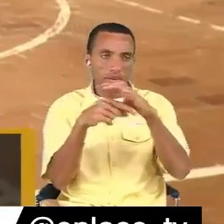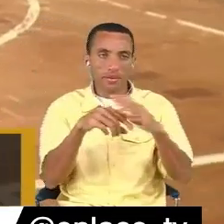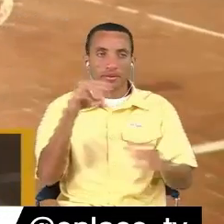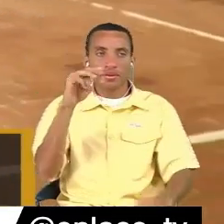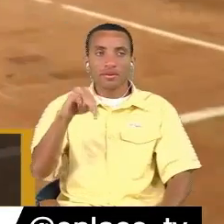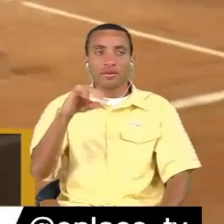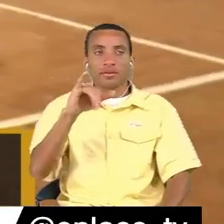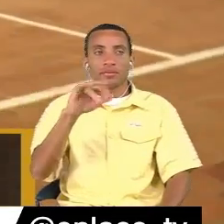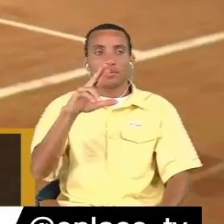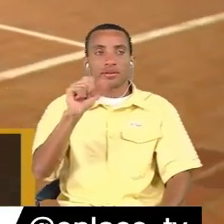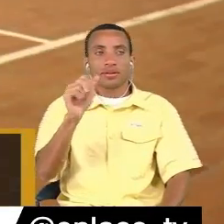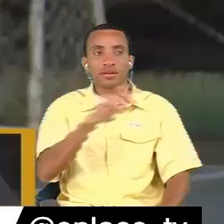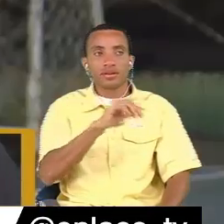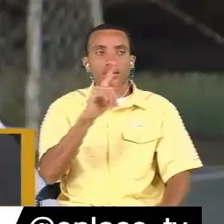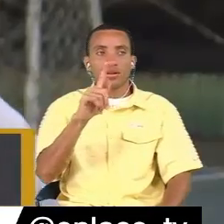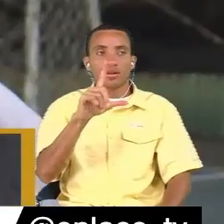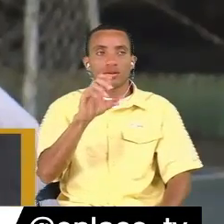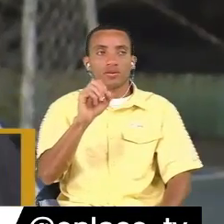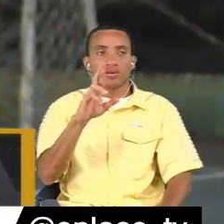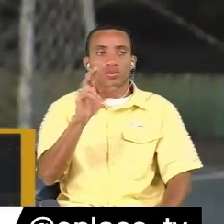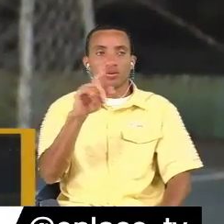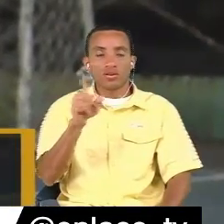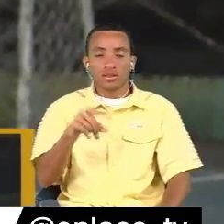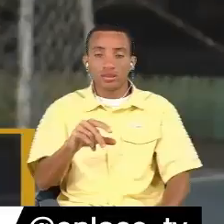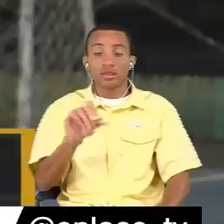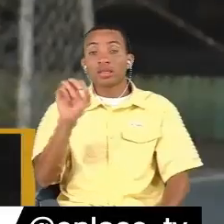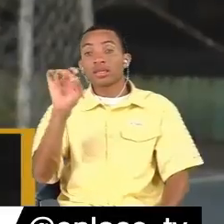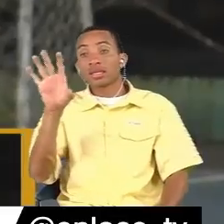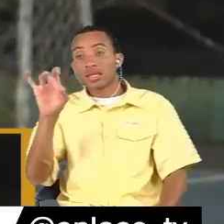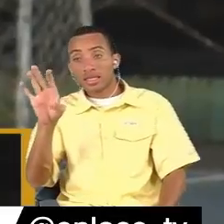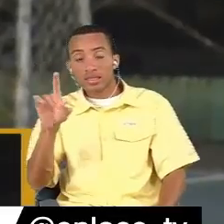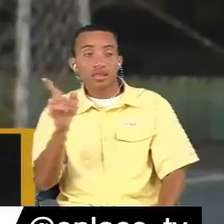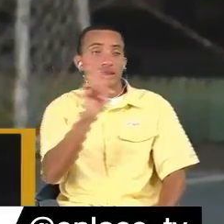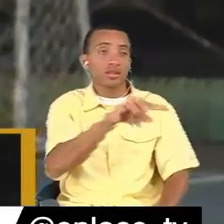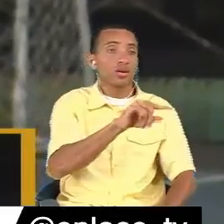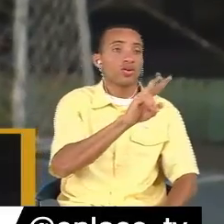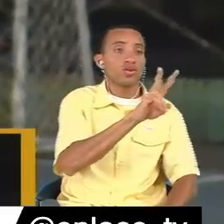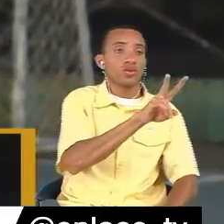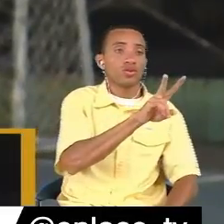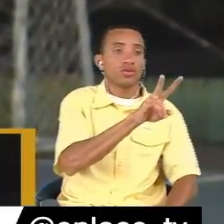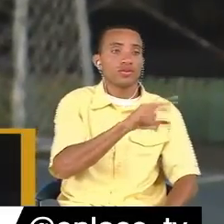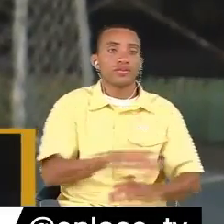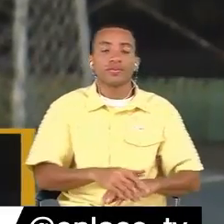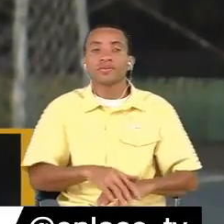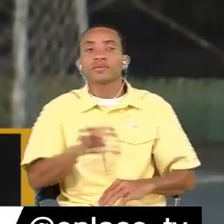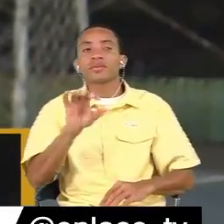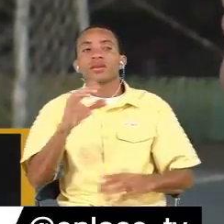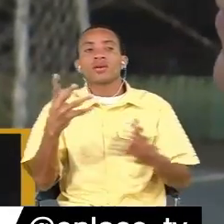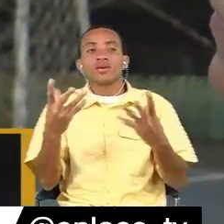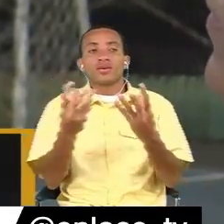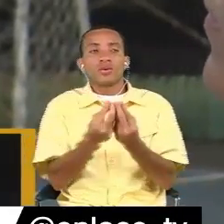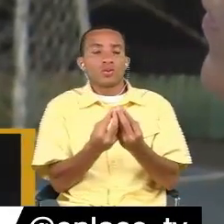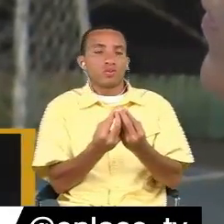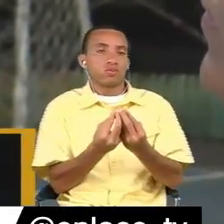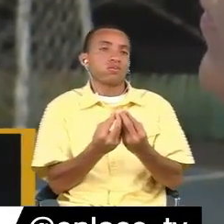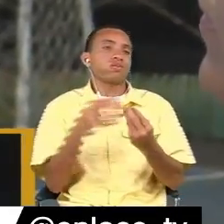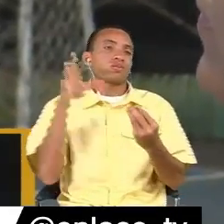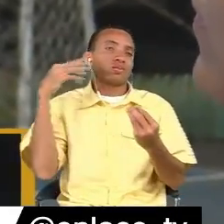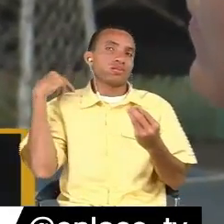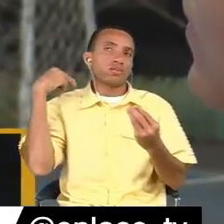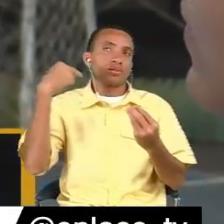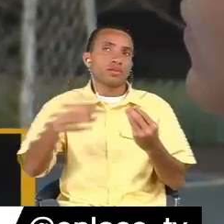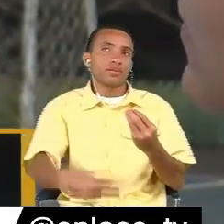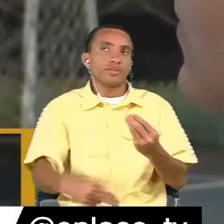Miraflores, 15-2. Hay equipos que han marcado mucha diferencia, ¿no? Porque son equipos tradicionales en Barranca Bermeja. Y está